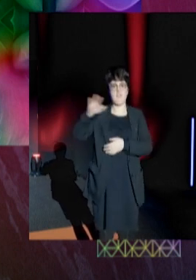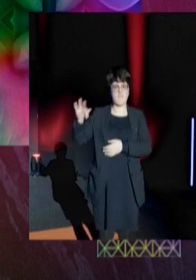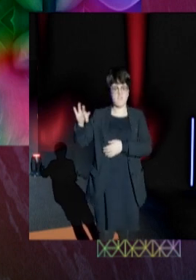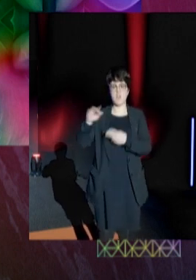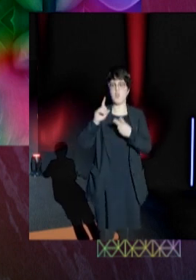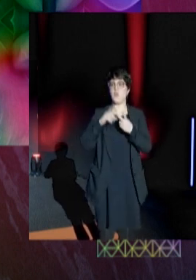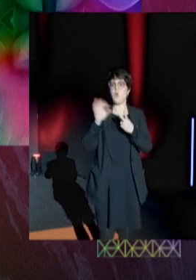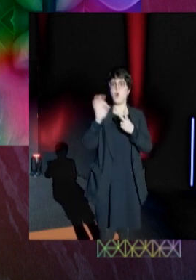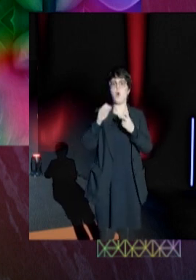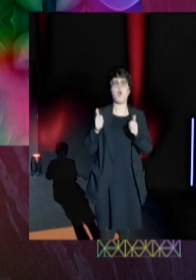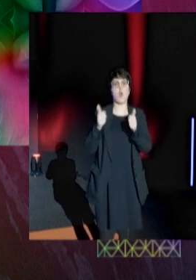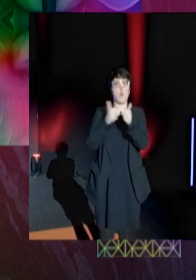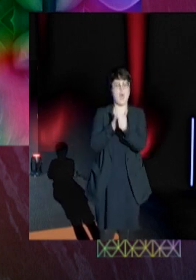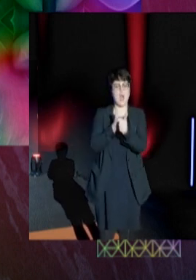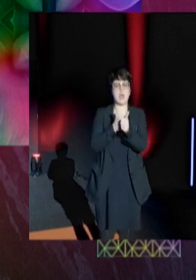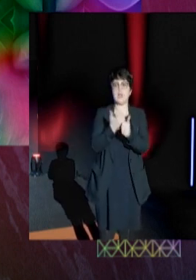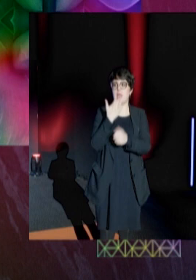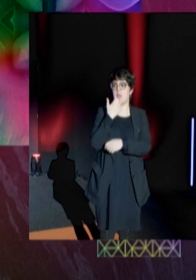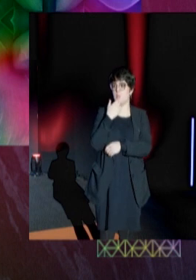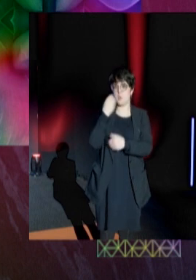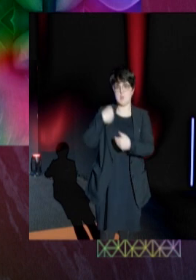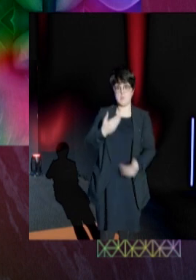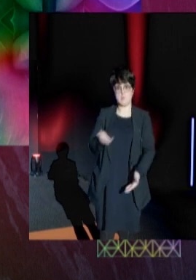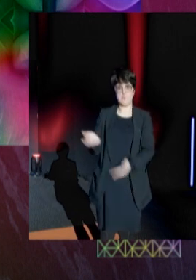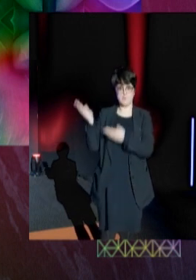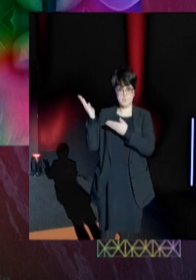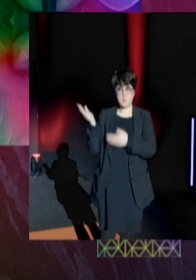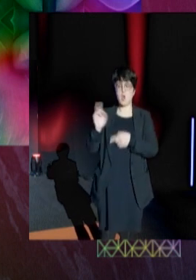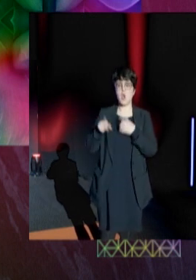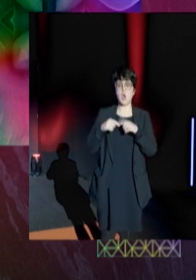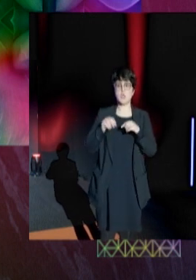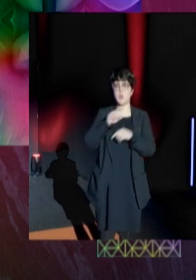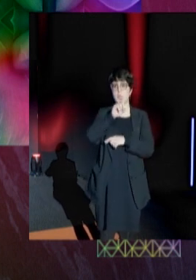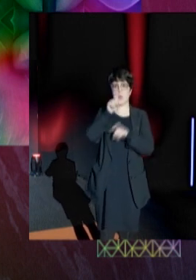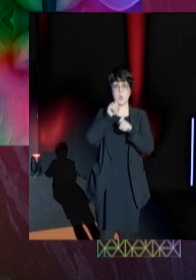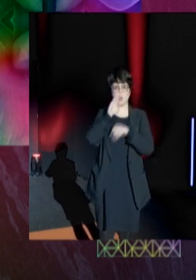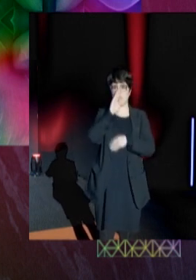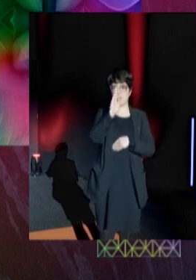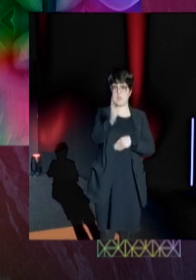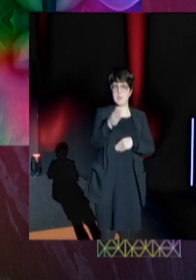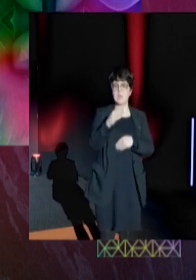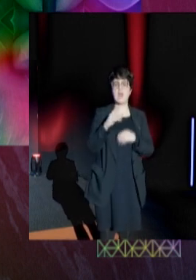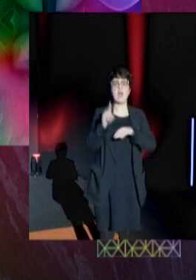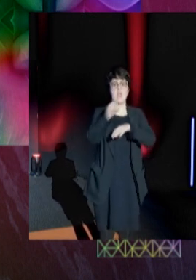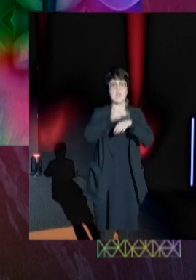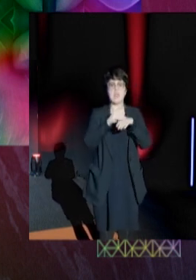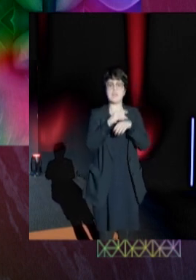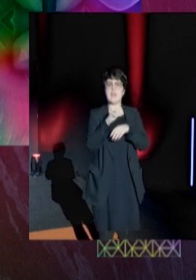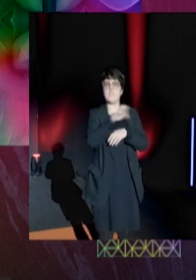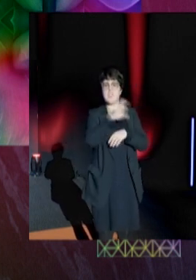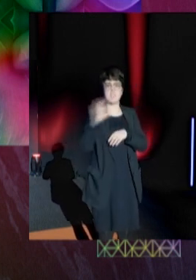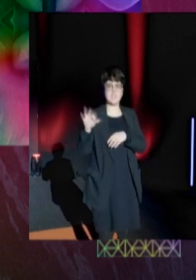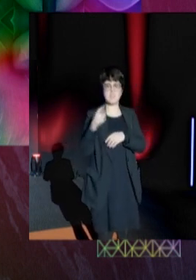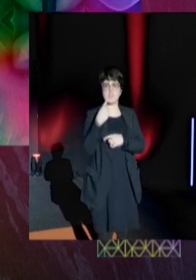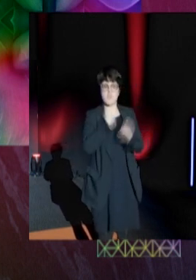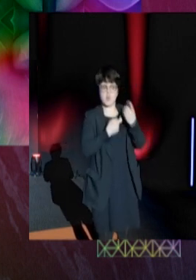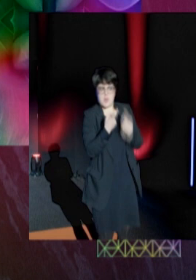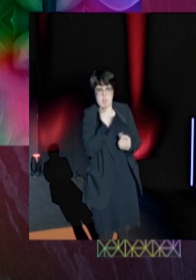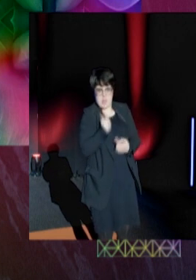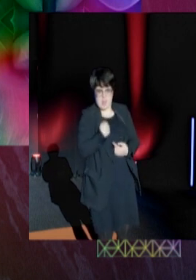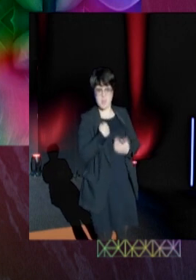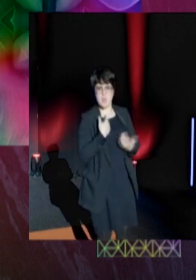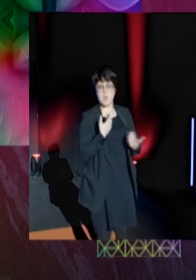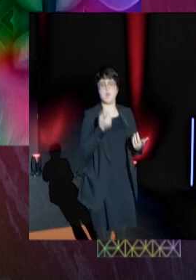si empezamos a utilizar copilot como el ejemplo que estáis viendo para preguntarle directamente al datab Oye Dame información no tengo que estar